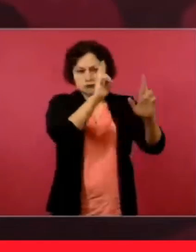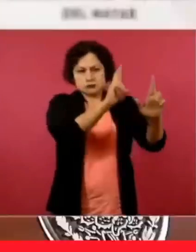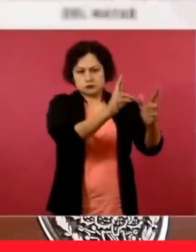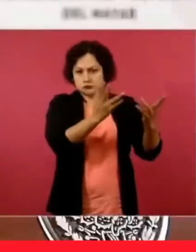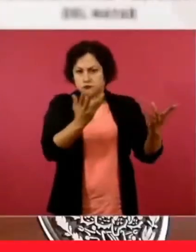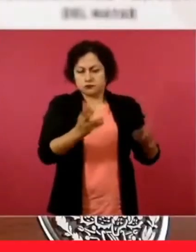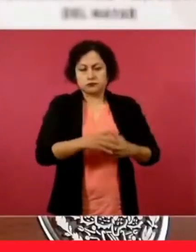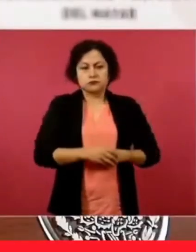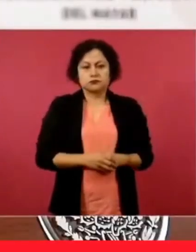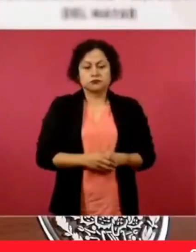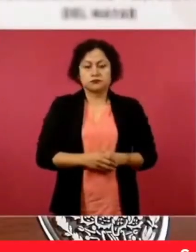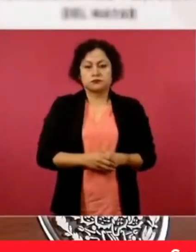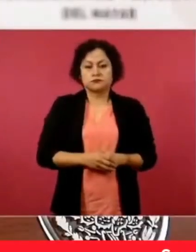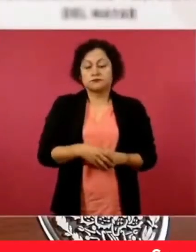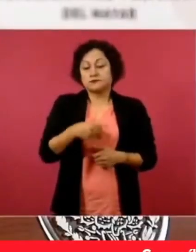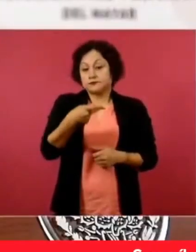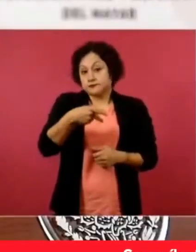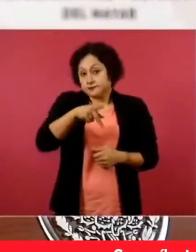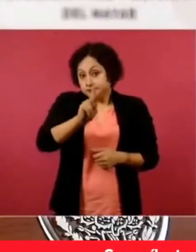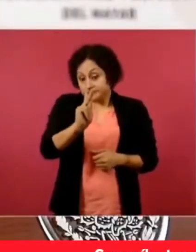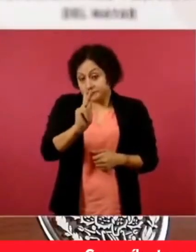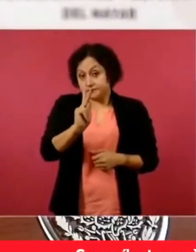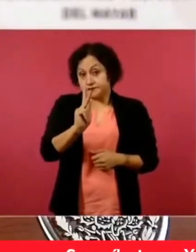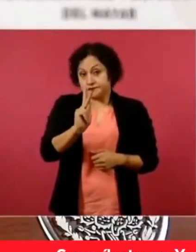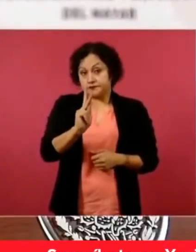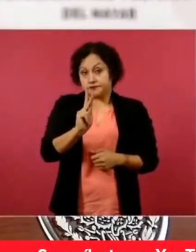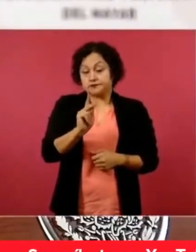pero Claudia Sheinbaum es una mujer